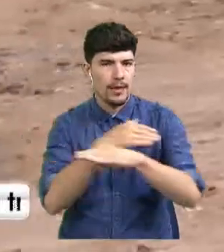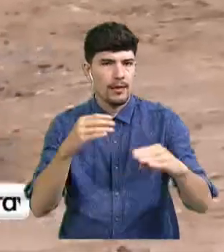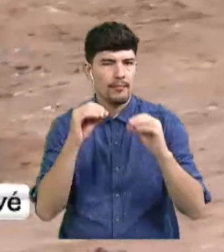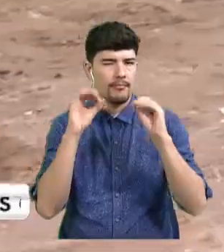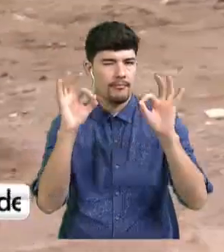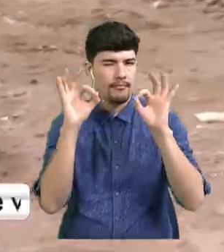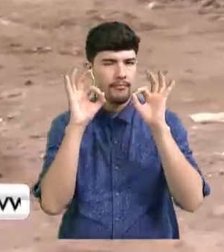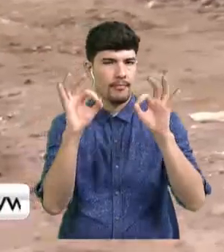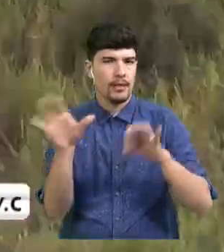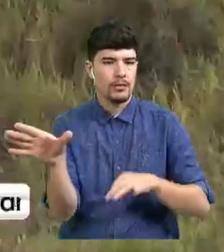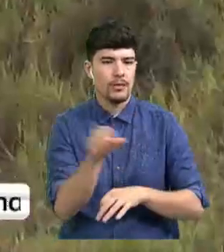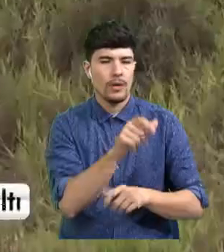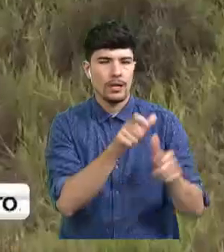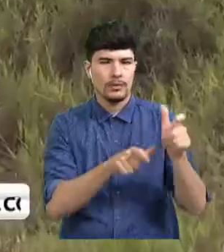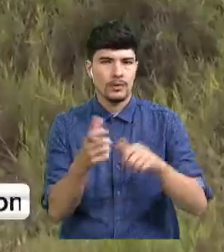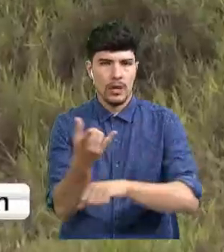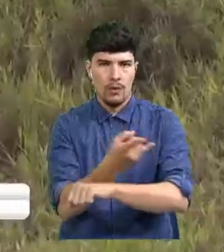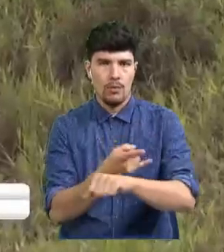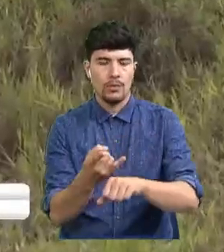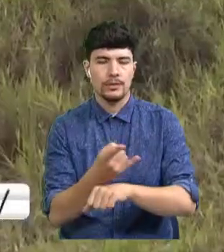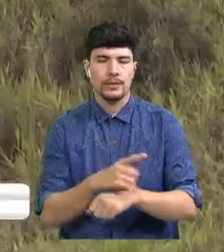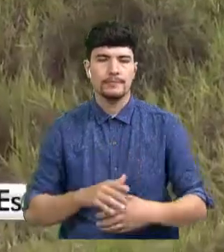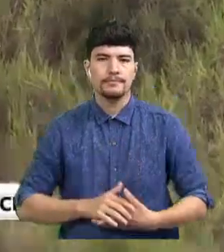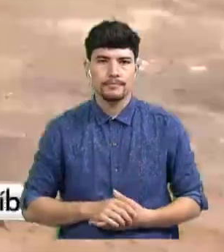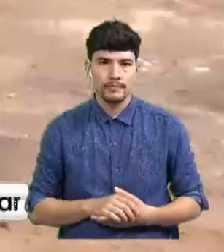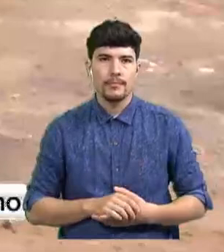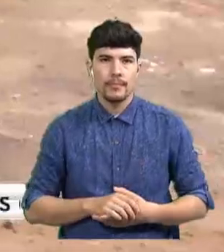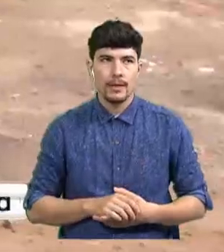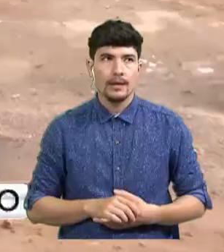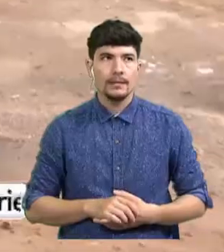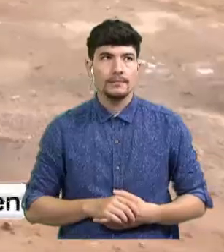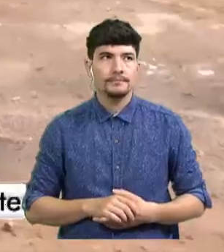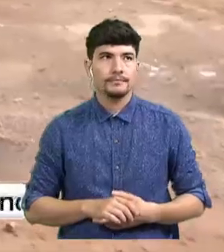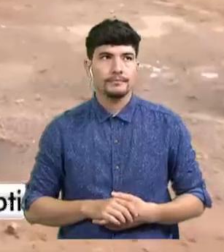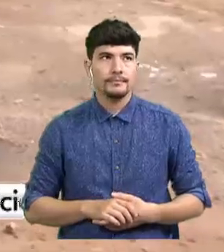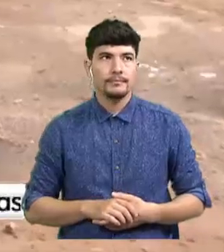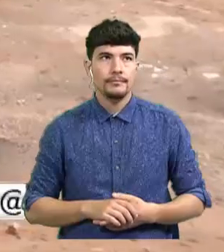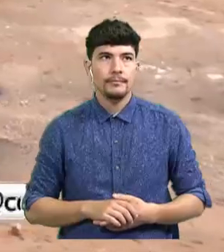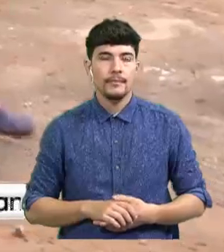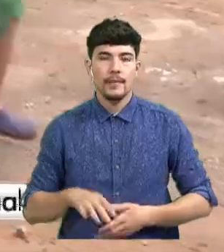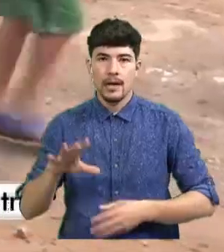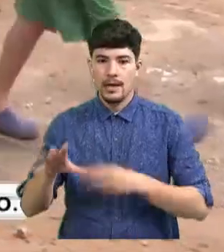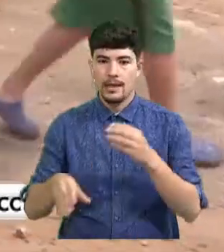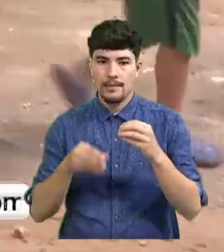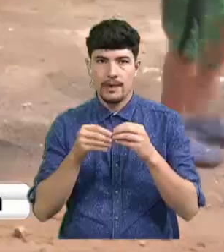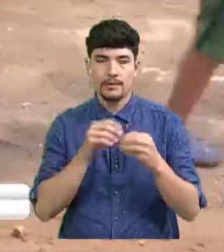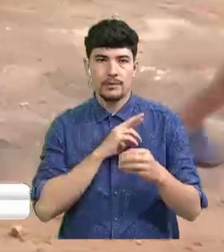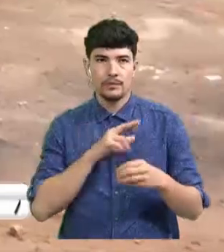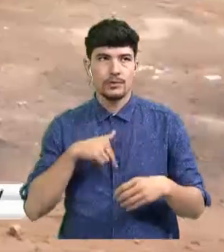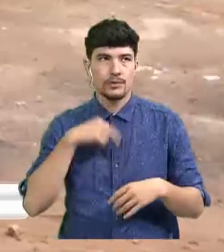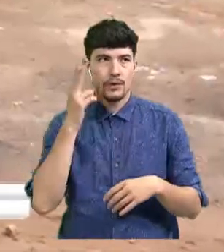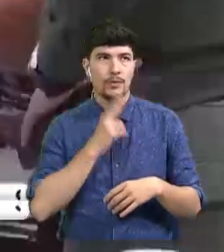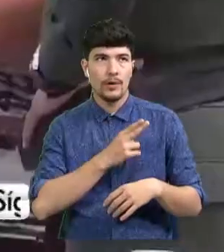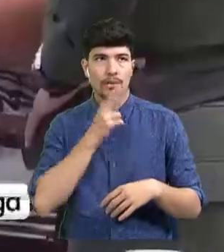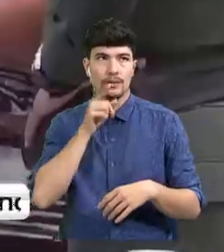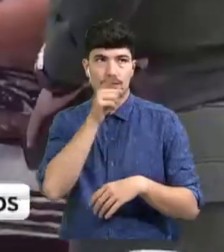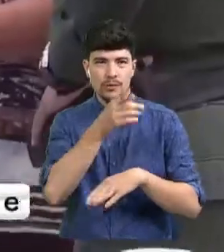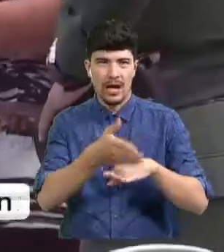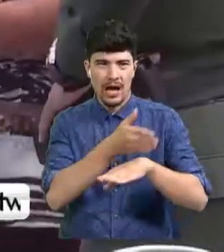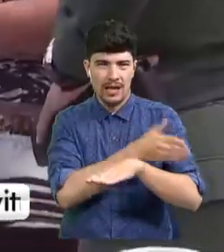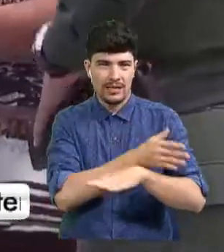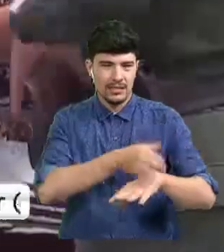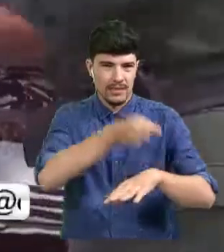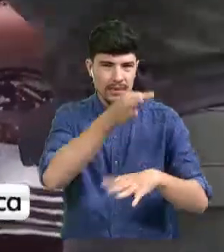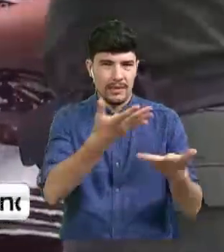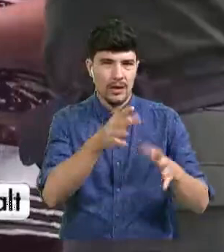los vehículos. Y es lo que se quiere, además de digamos que el compromiso. Esas son las imágenes donde estuvimos muy temprano allí, cerca de